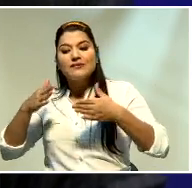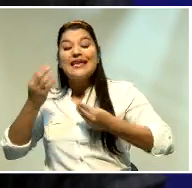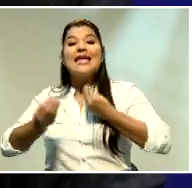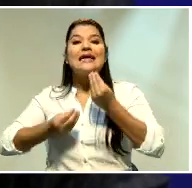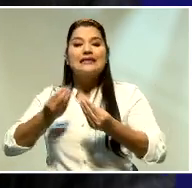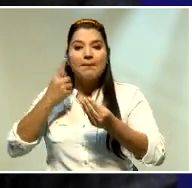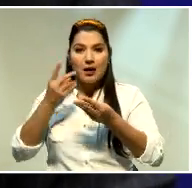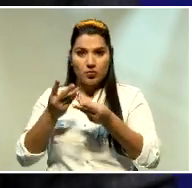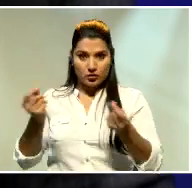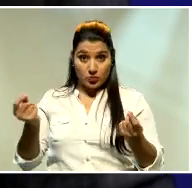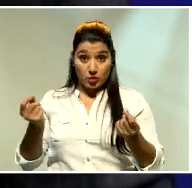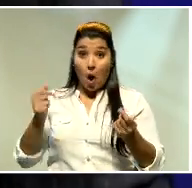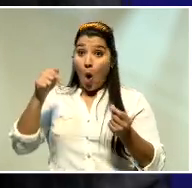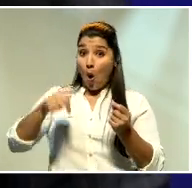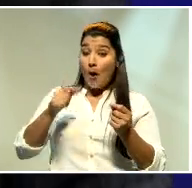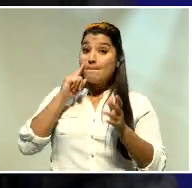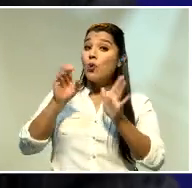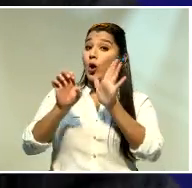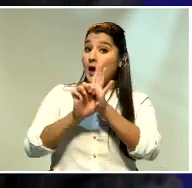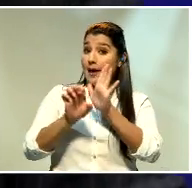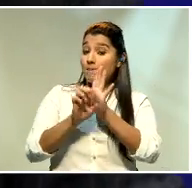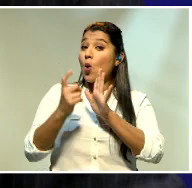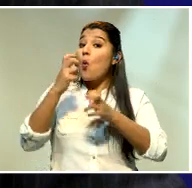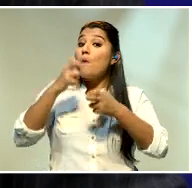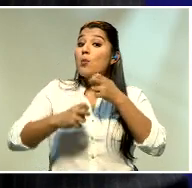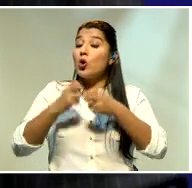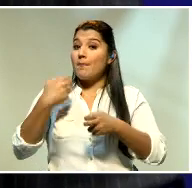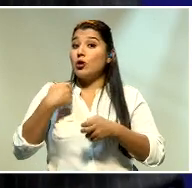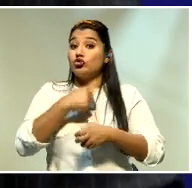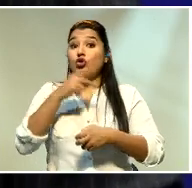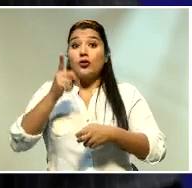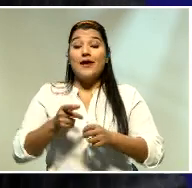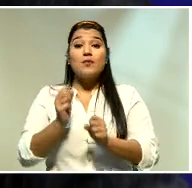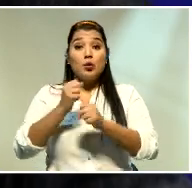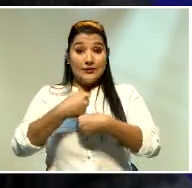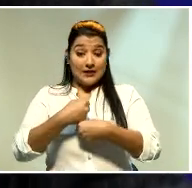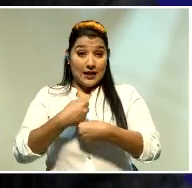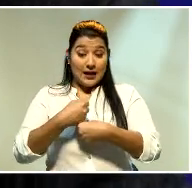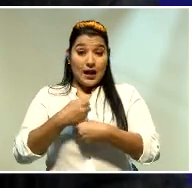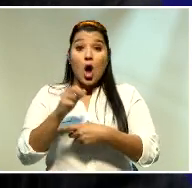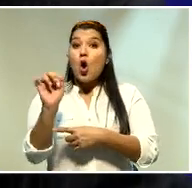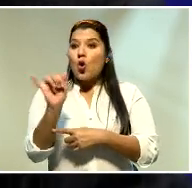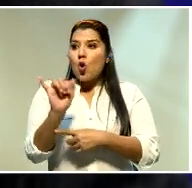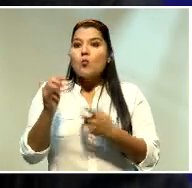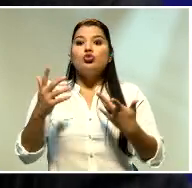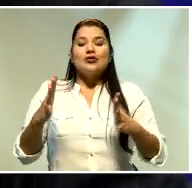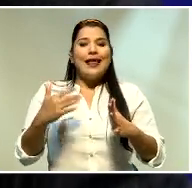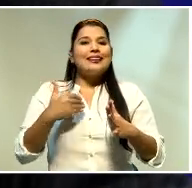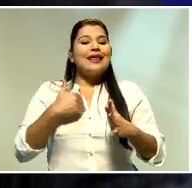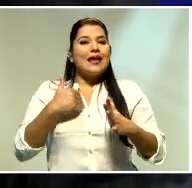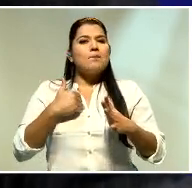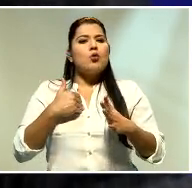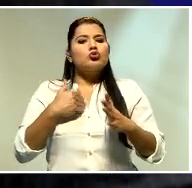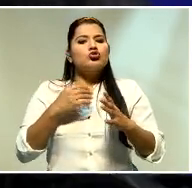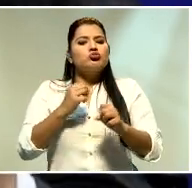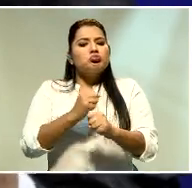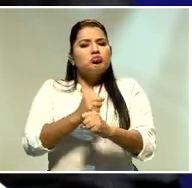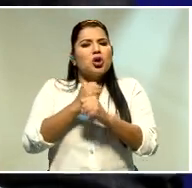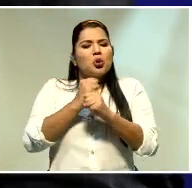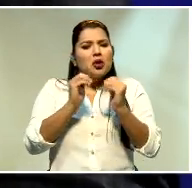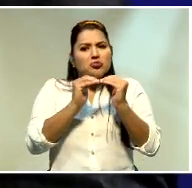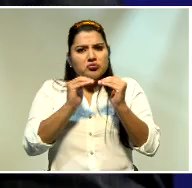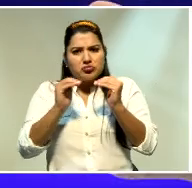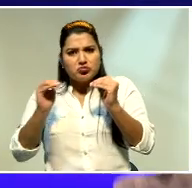esto? Hoy, por ejemplo, una cosa crítica que tenemos que hacer es, como tenemos una estabilidad, porque